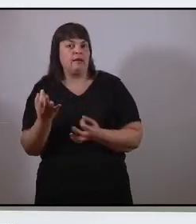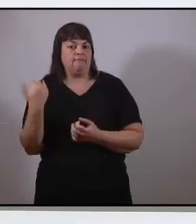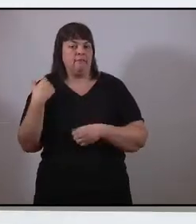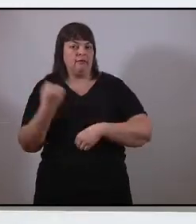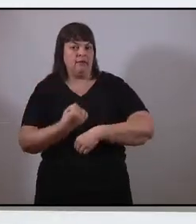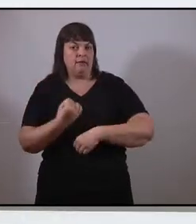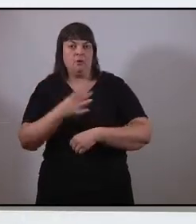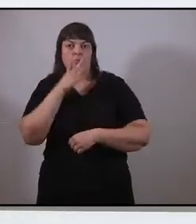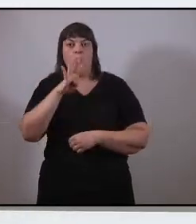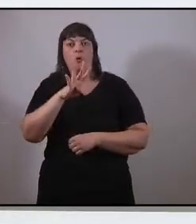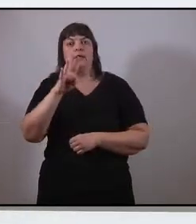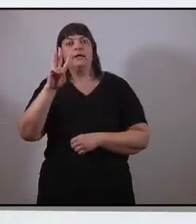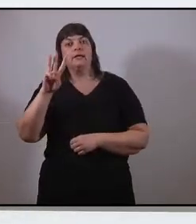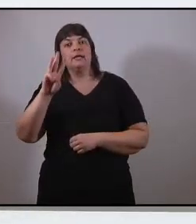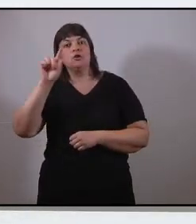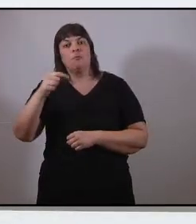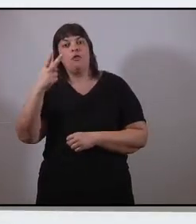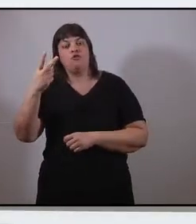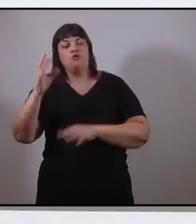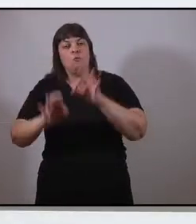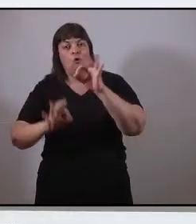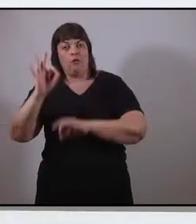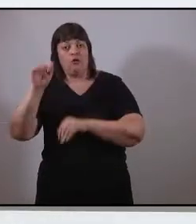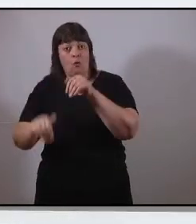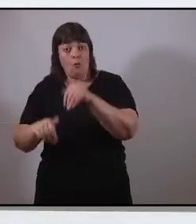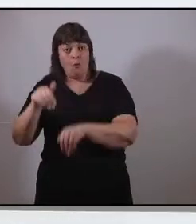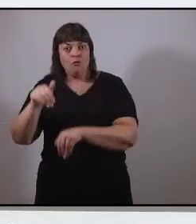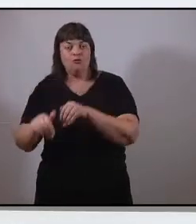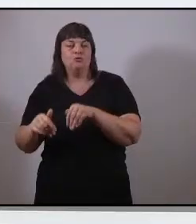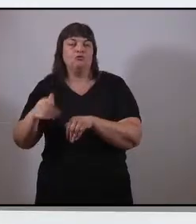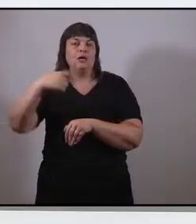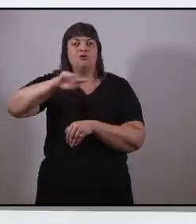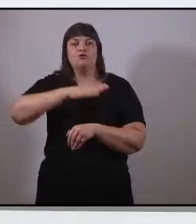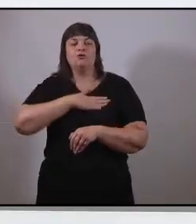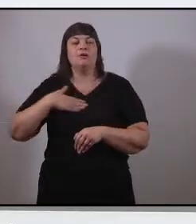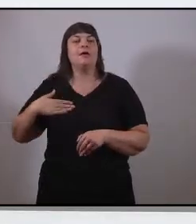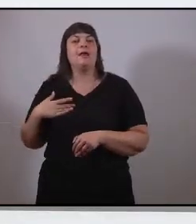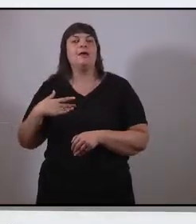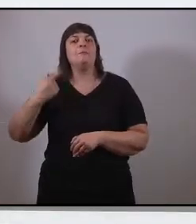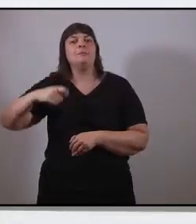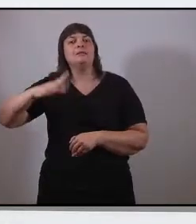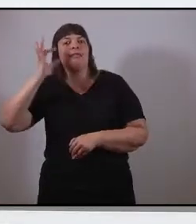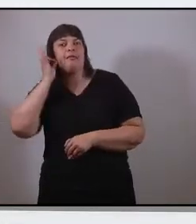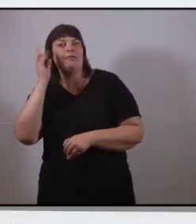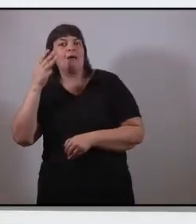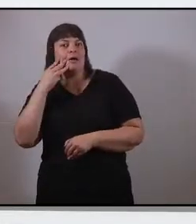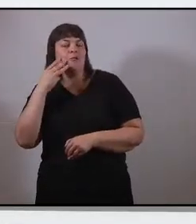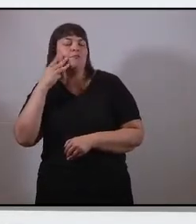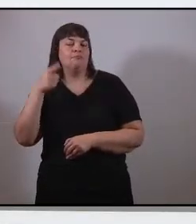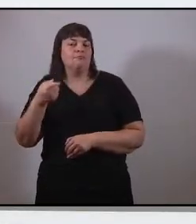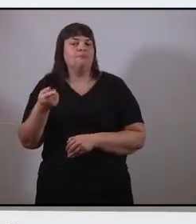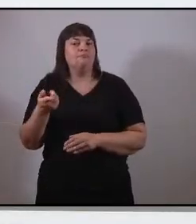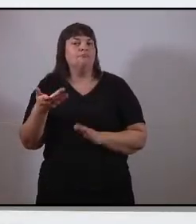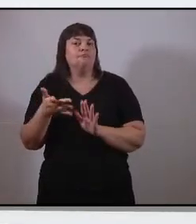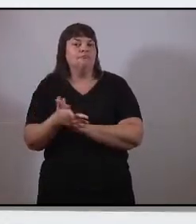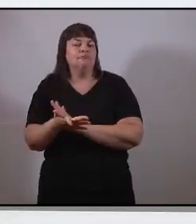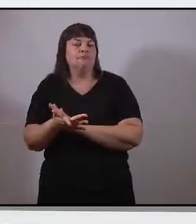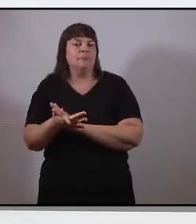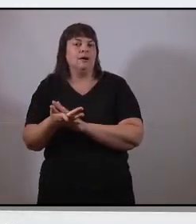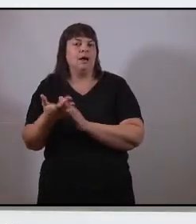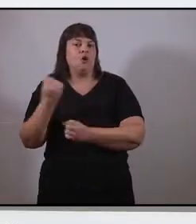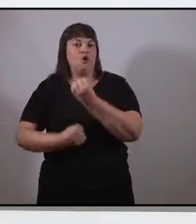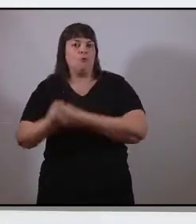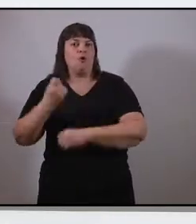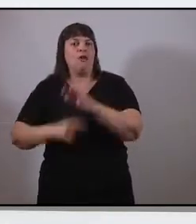de 43,2% de los votos, es que quieren que la presidenta María Guardiola lidere el crecimiento económico de nuestra